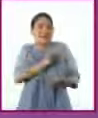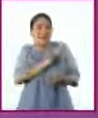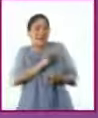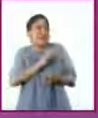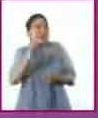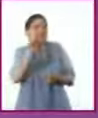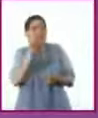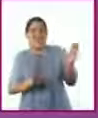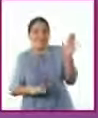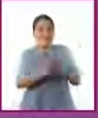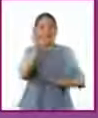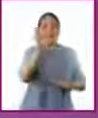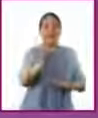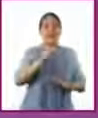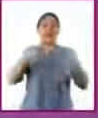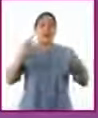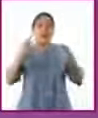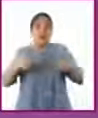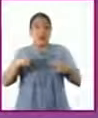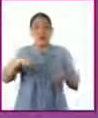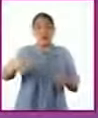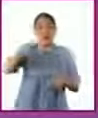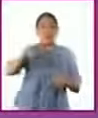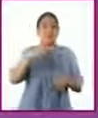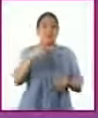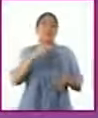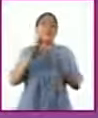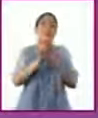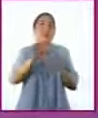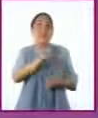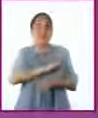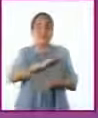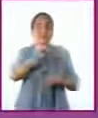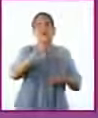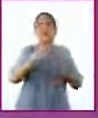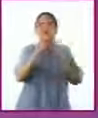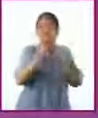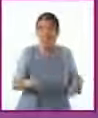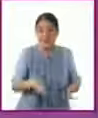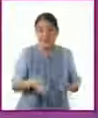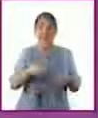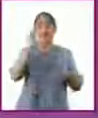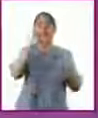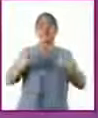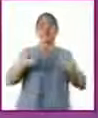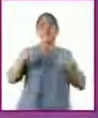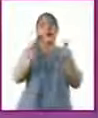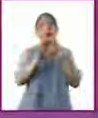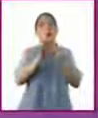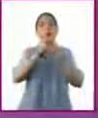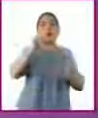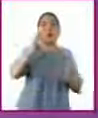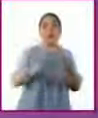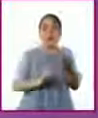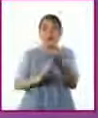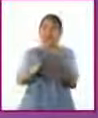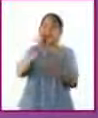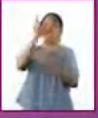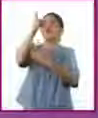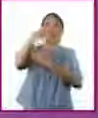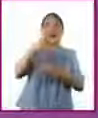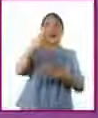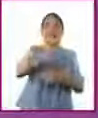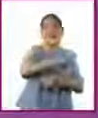la felicidad o lo pierde todo, alguien que viaja al espacio, que lucha contra gigantes o que